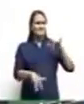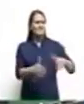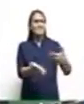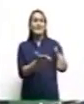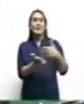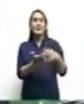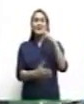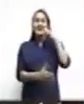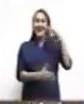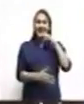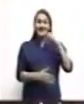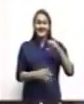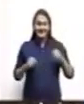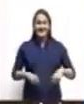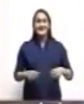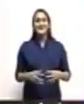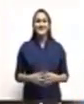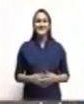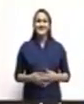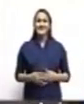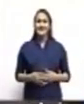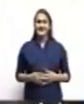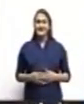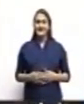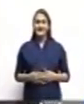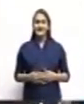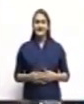compren sus cárnicos.